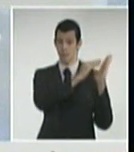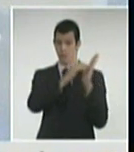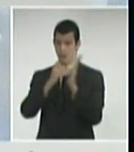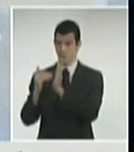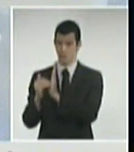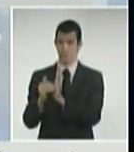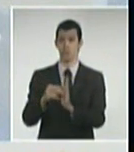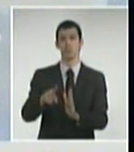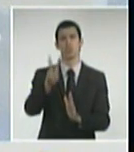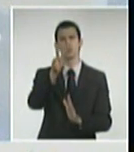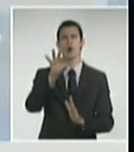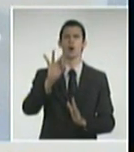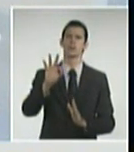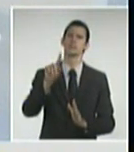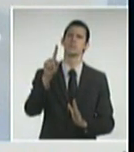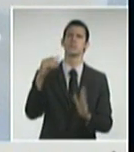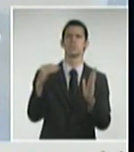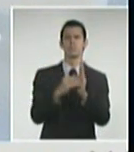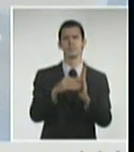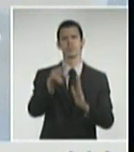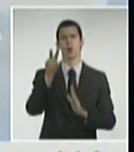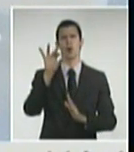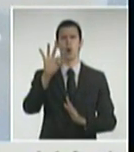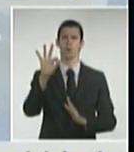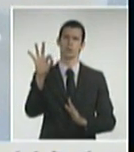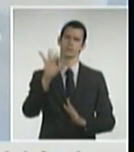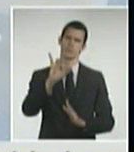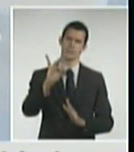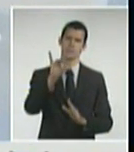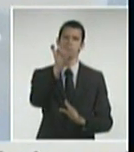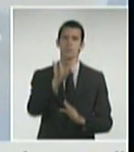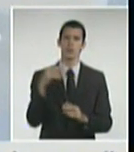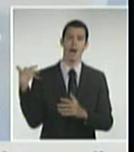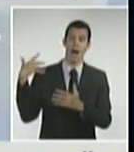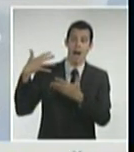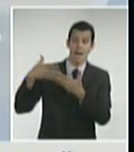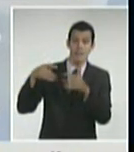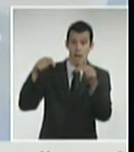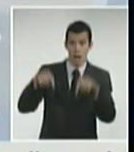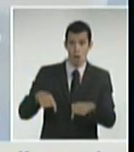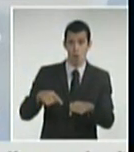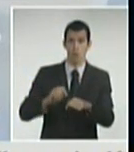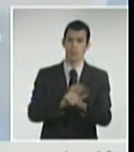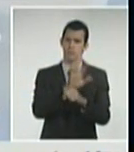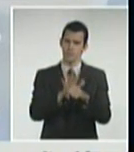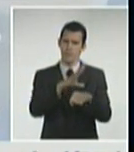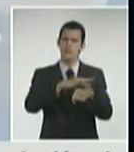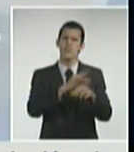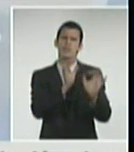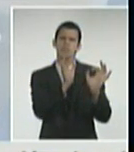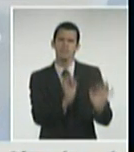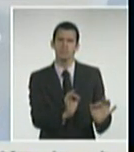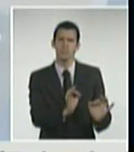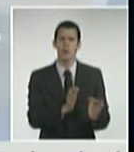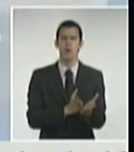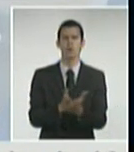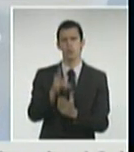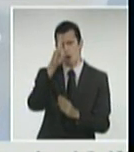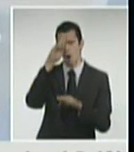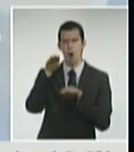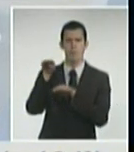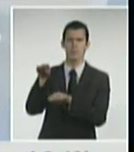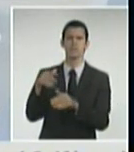281.887 pacientes que se han diagnosticado en nuestro país, se mantienen ingresados, y esta es la cifra que